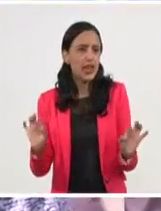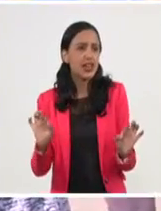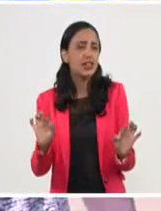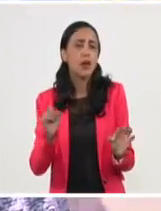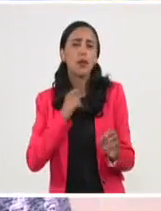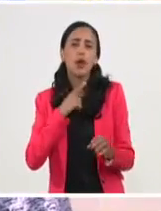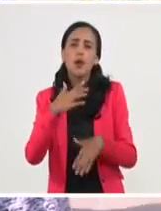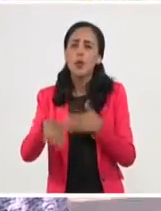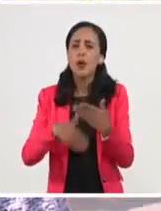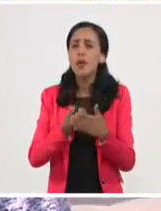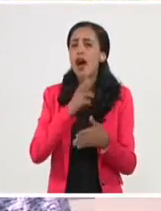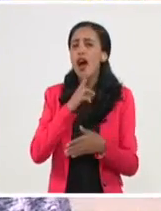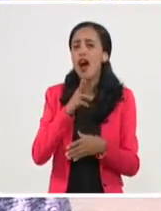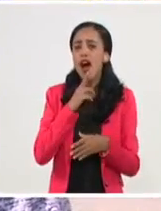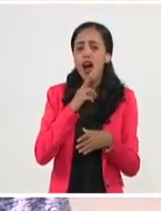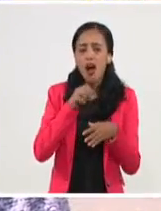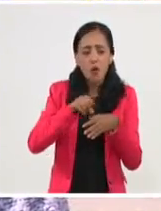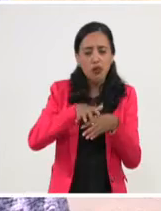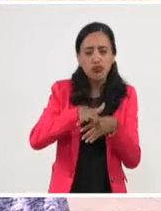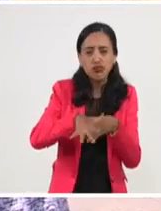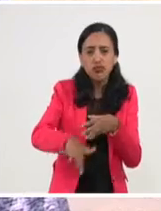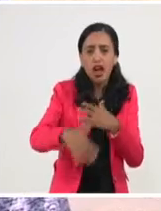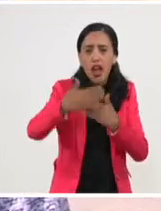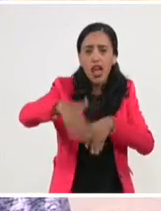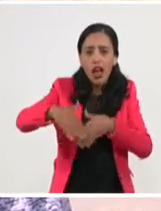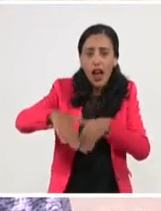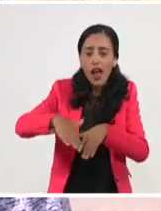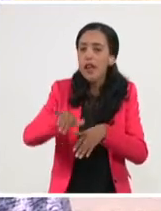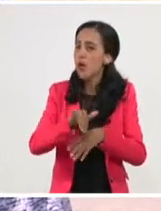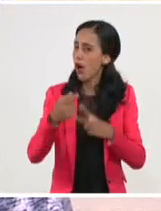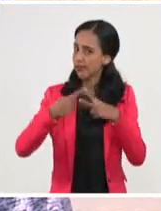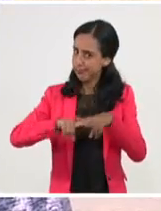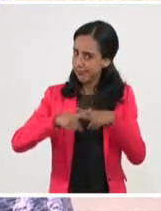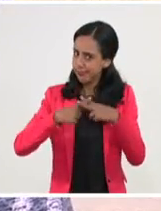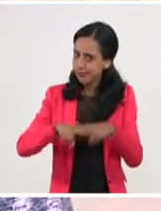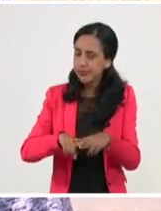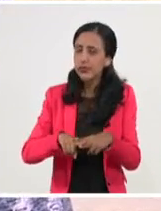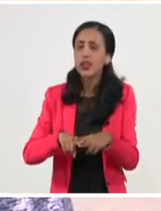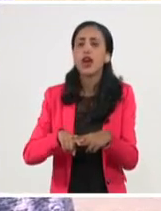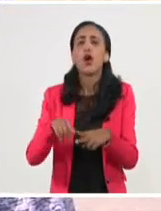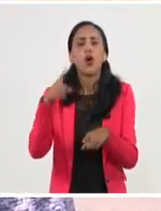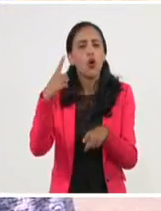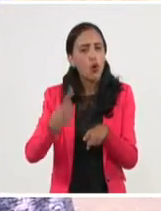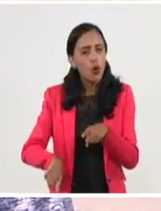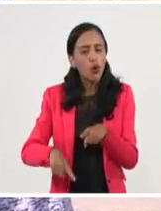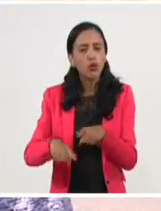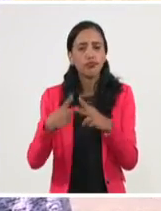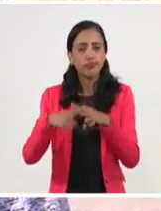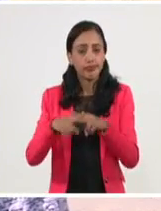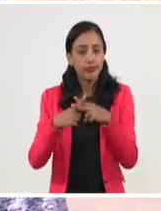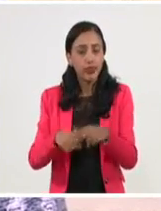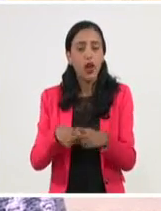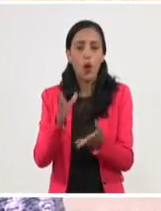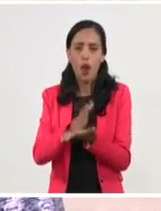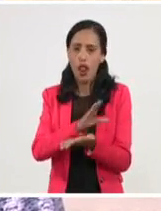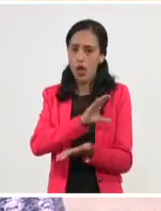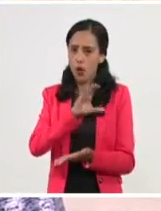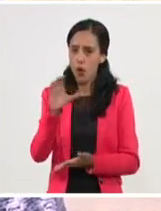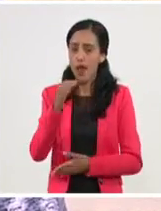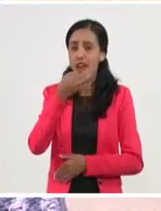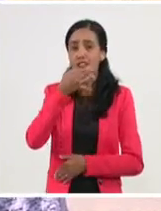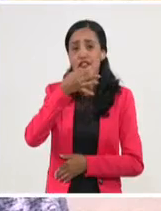la bodega, la farmacia, la escuela, el consultorio, se